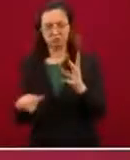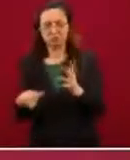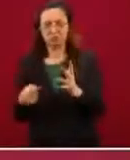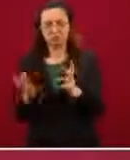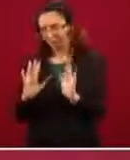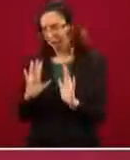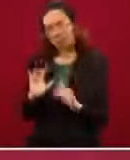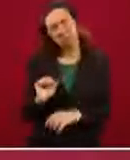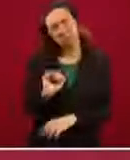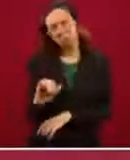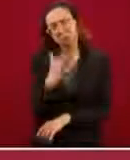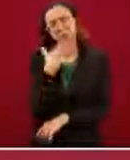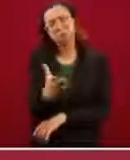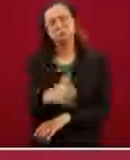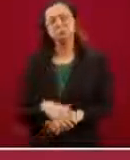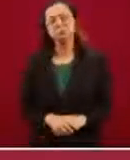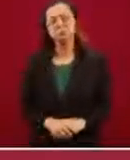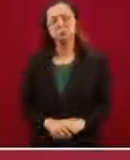haciendo.